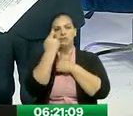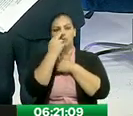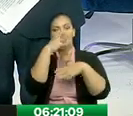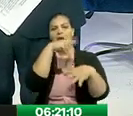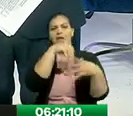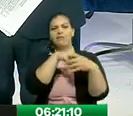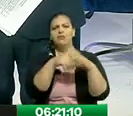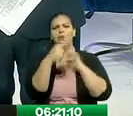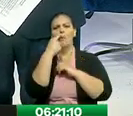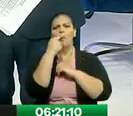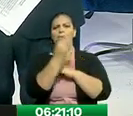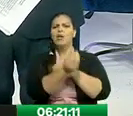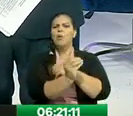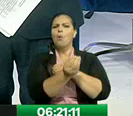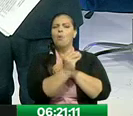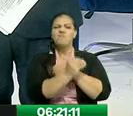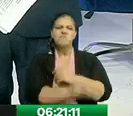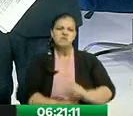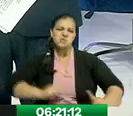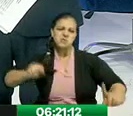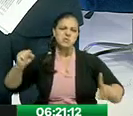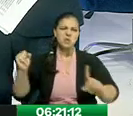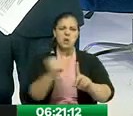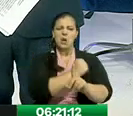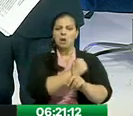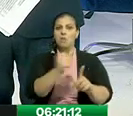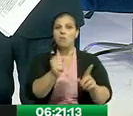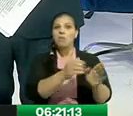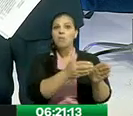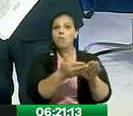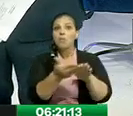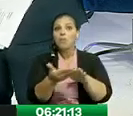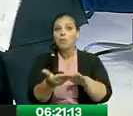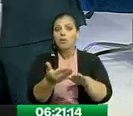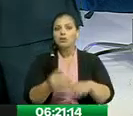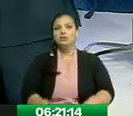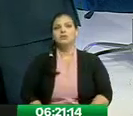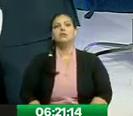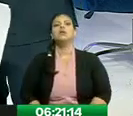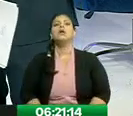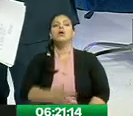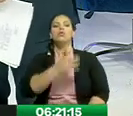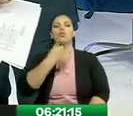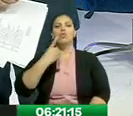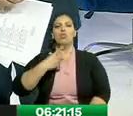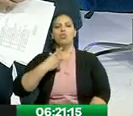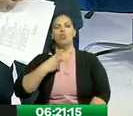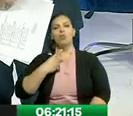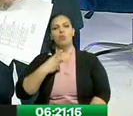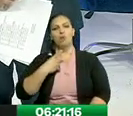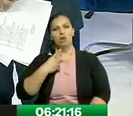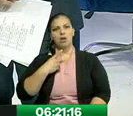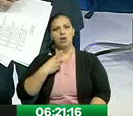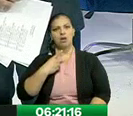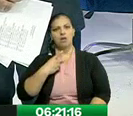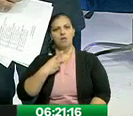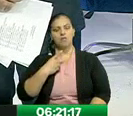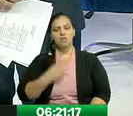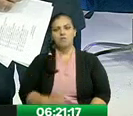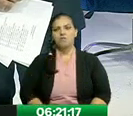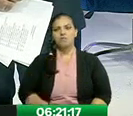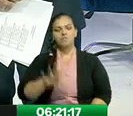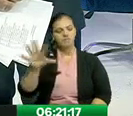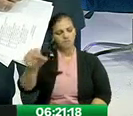clandestina, donde uno de los internos murió producto de maltratos, esto en el sur de Guayaquil. La madre aún llora por